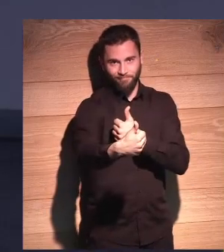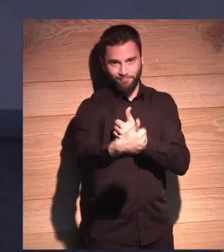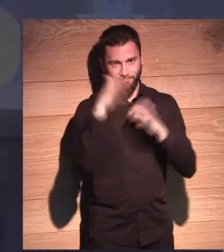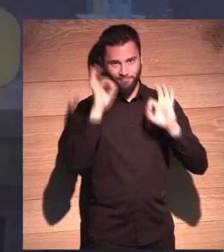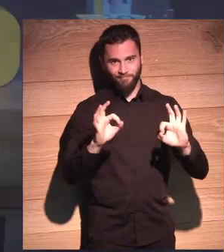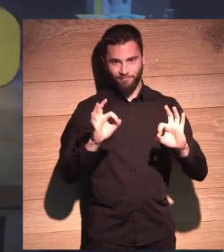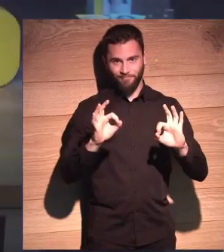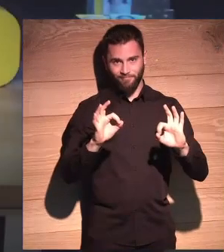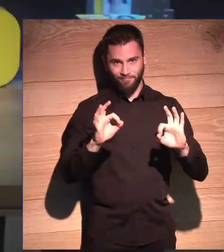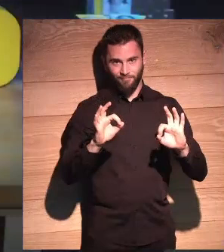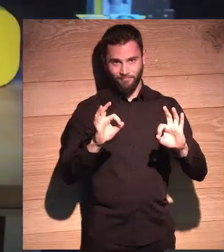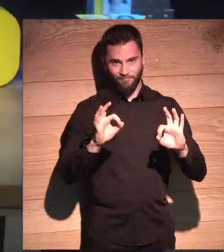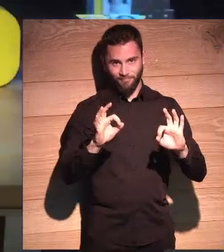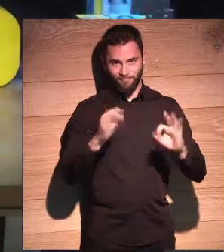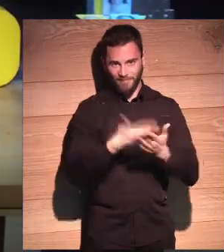Pero